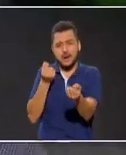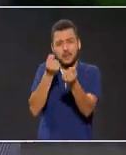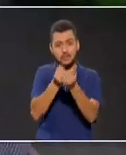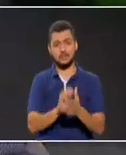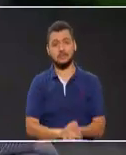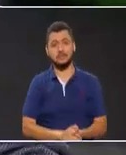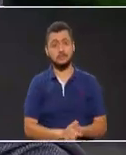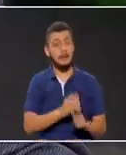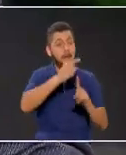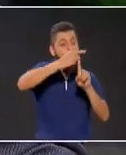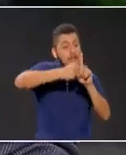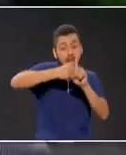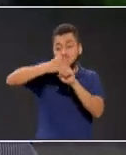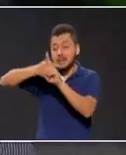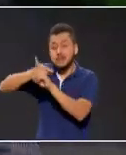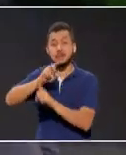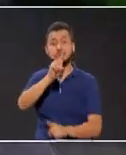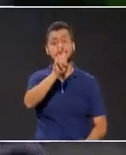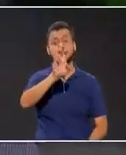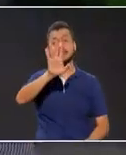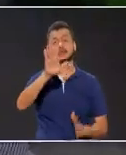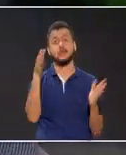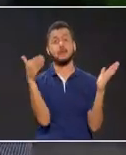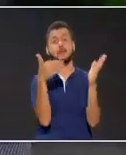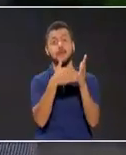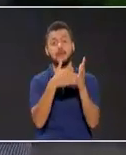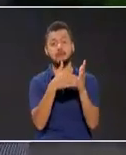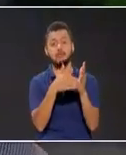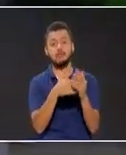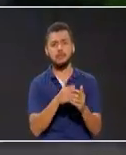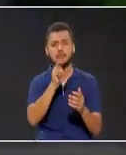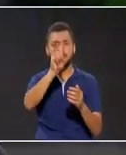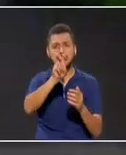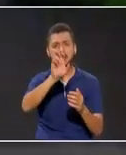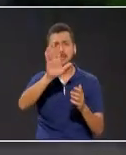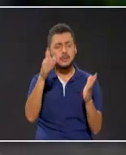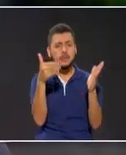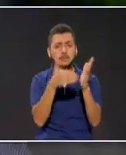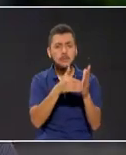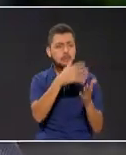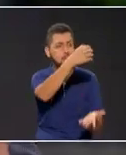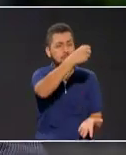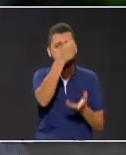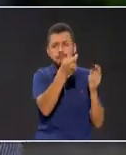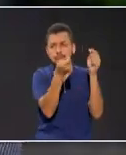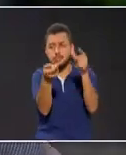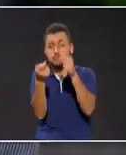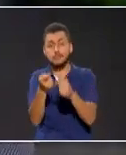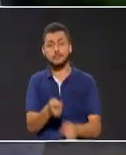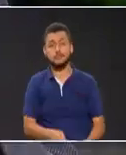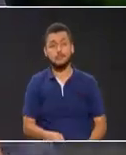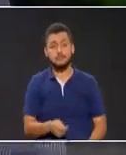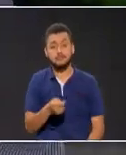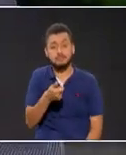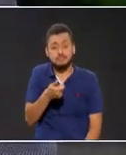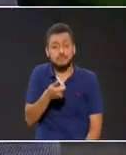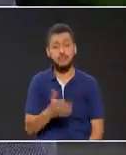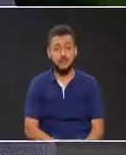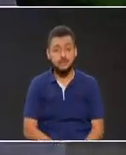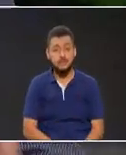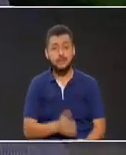pesos al mes. Es muy poquito. Hay que tratar de mejorar ese ingreso. Y lo tercero, los clubes de vida de la ciudad necesitan